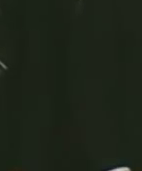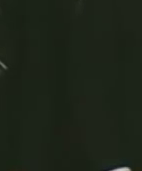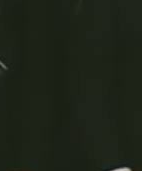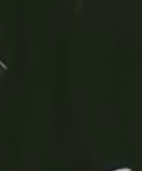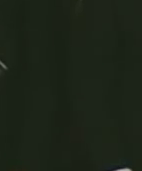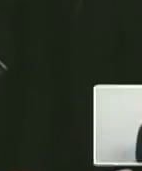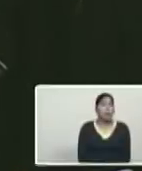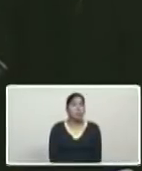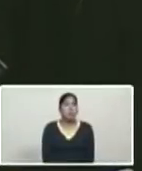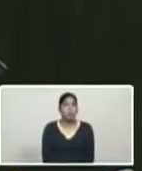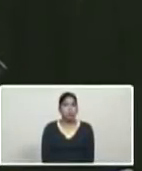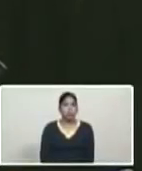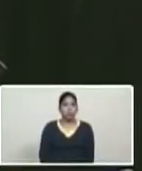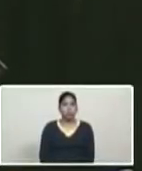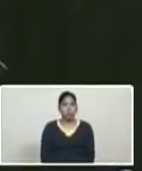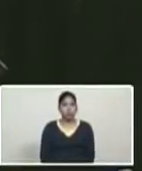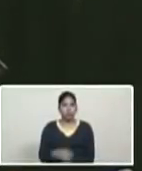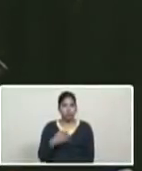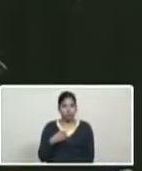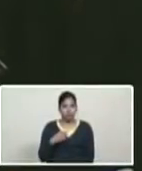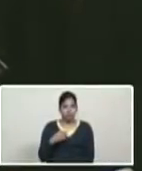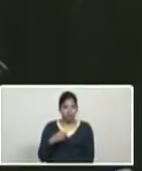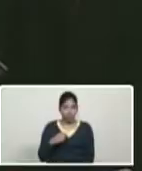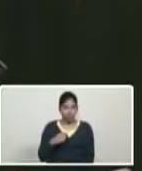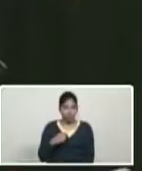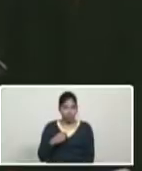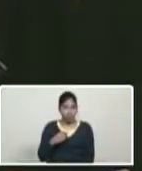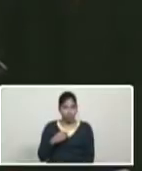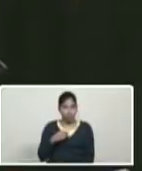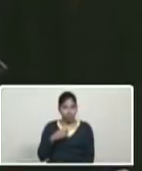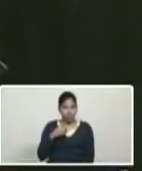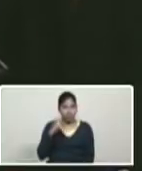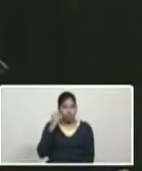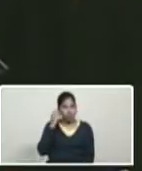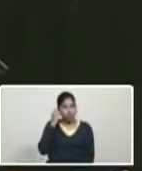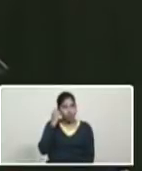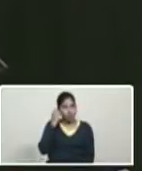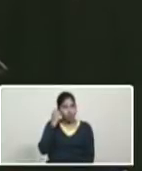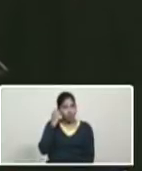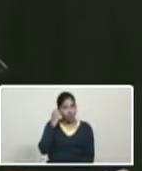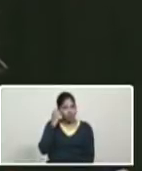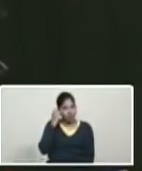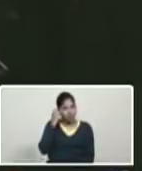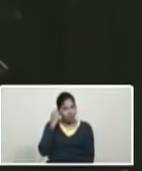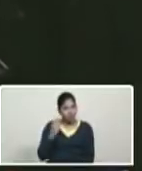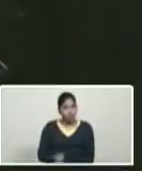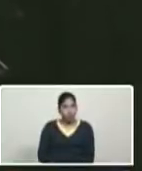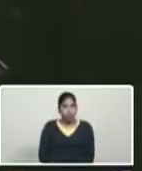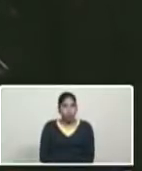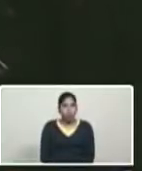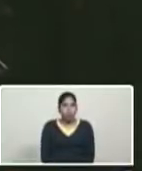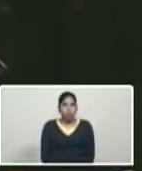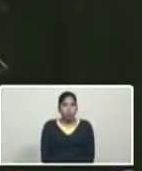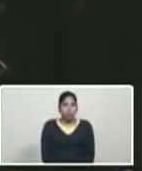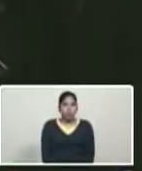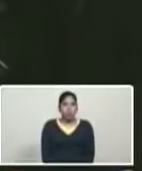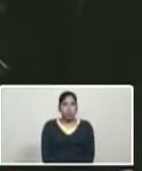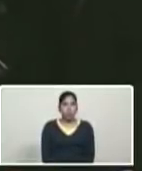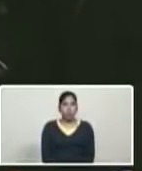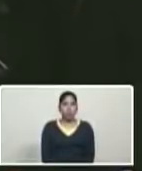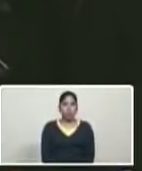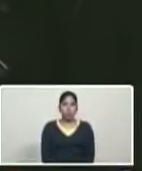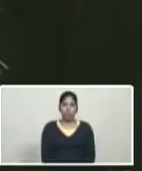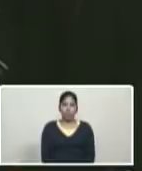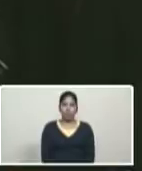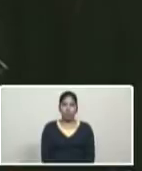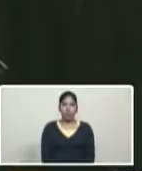tragarnos y acabar nuevamente el sueño republicano de independencia. Ya Bolívar había